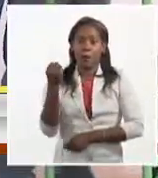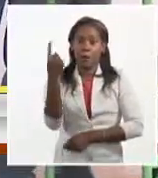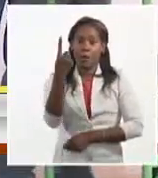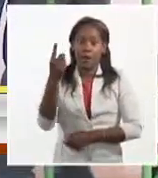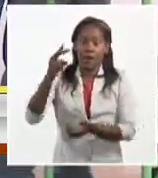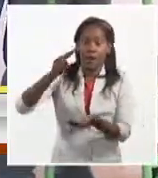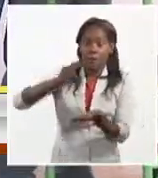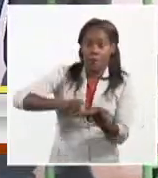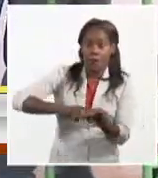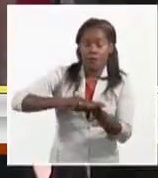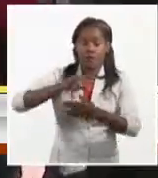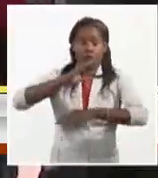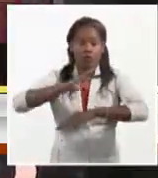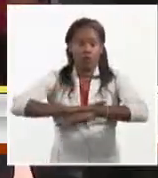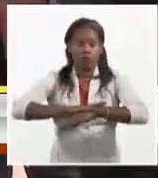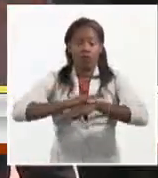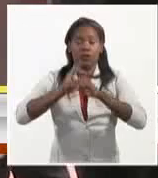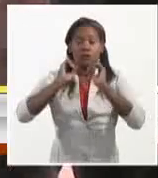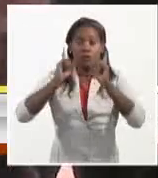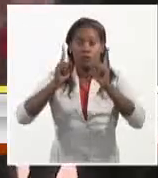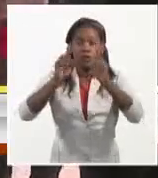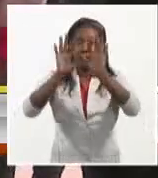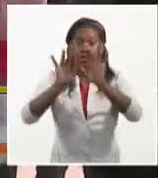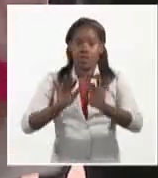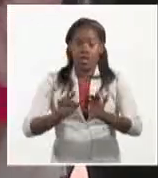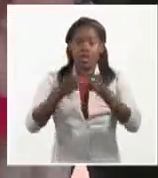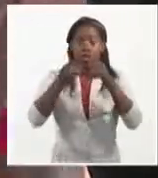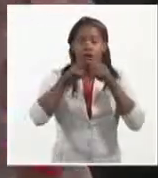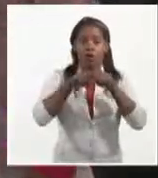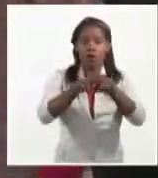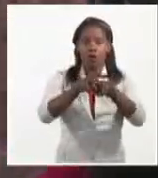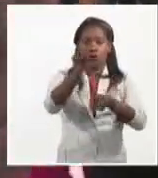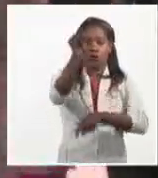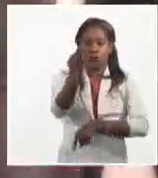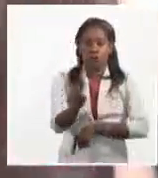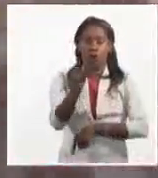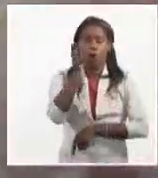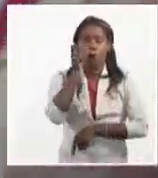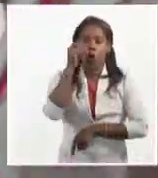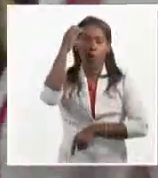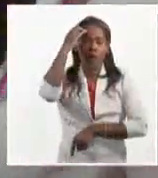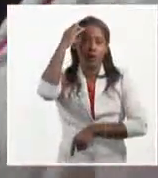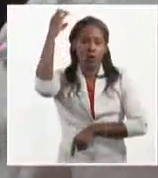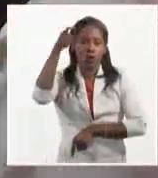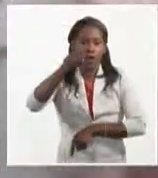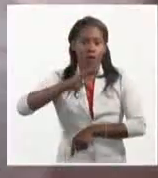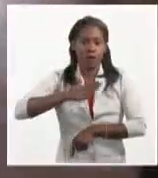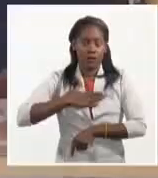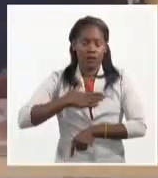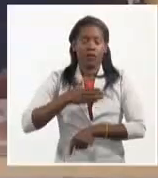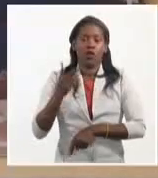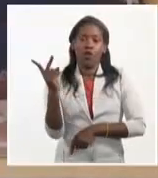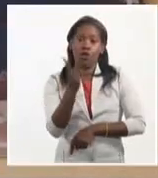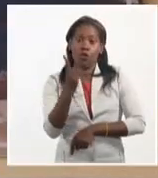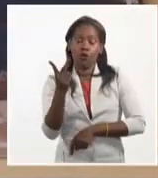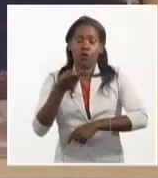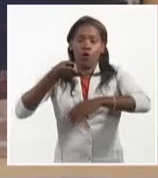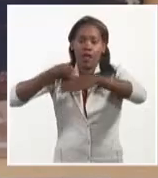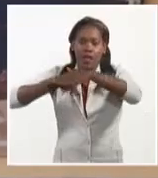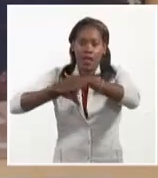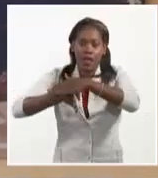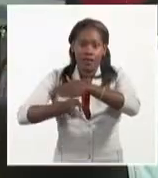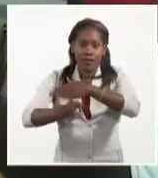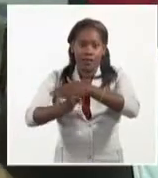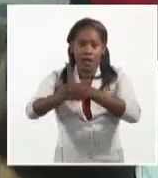Mayabeque, Yuniaski Crespo Vaquero, y el gobernador Manuel Aguiar Lamas inauguraron el cuerpo de guardia Dr. José Emilio